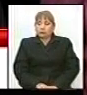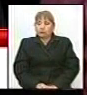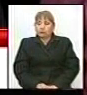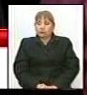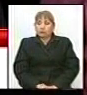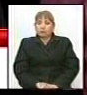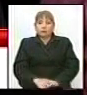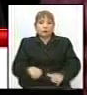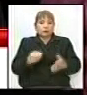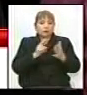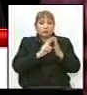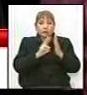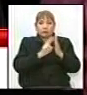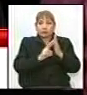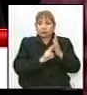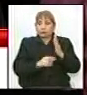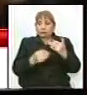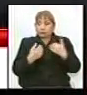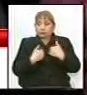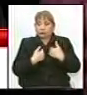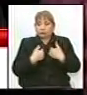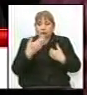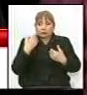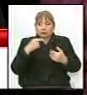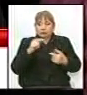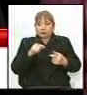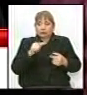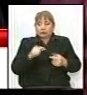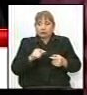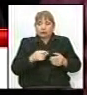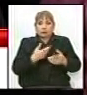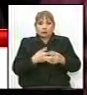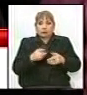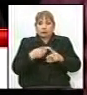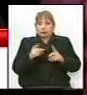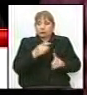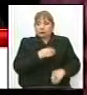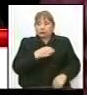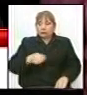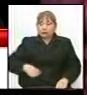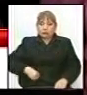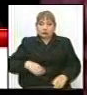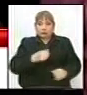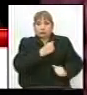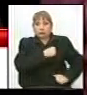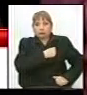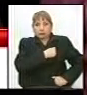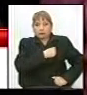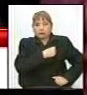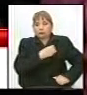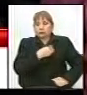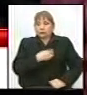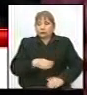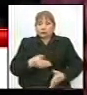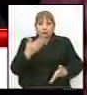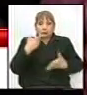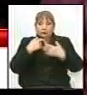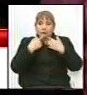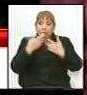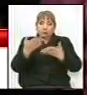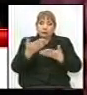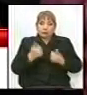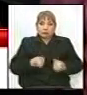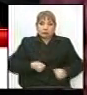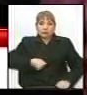la relación que tuve en una de los tantos ministerios con el Ministerio del Interior. Fui